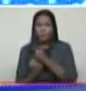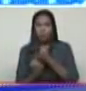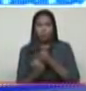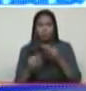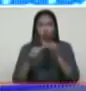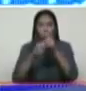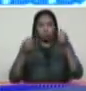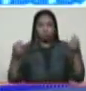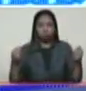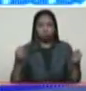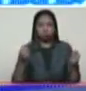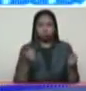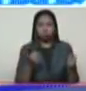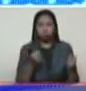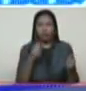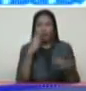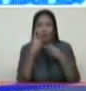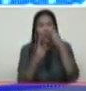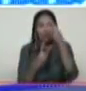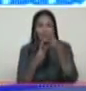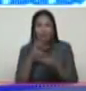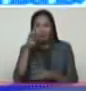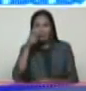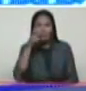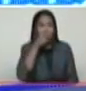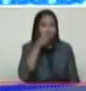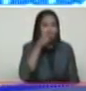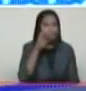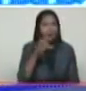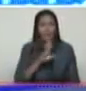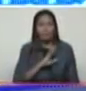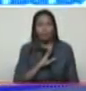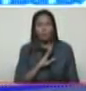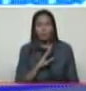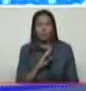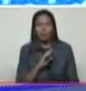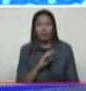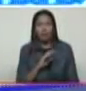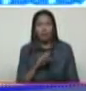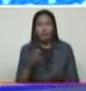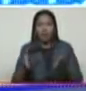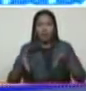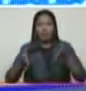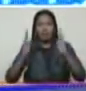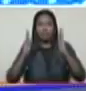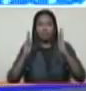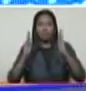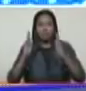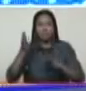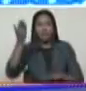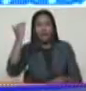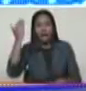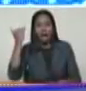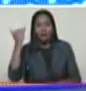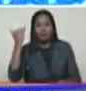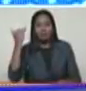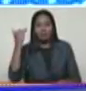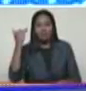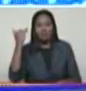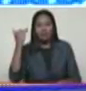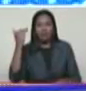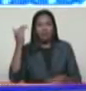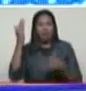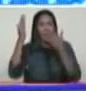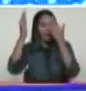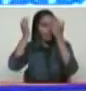la vigilancia y la protección policial y legal sobre el edificio de lo que fue la Embajada de Estados Unidos, que